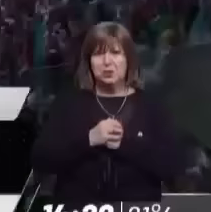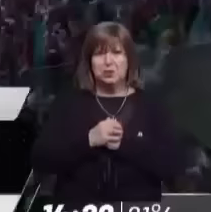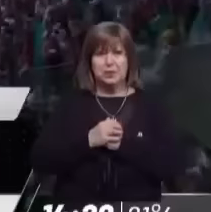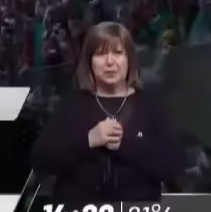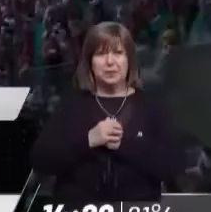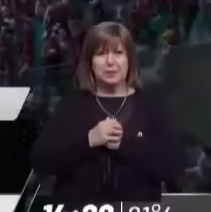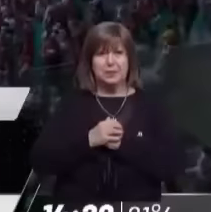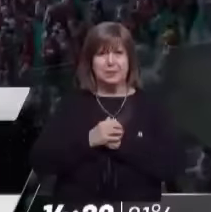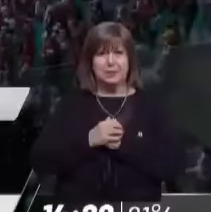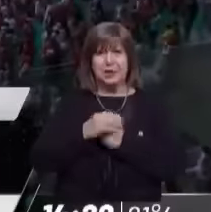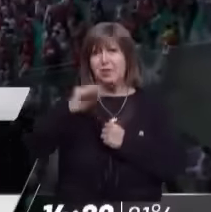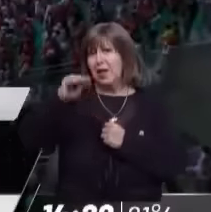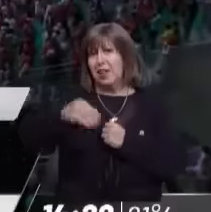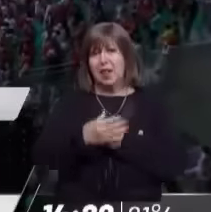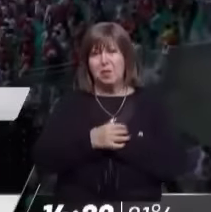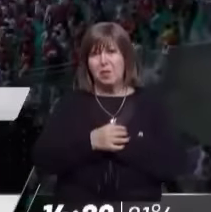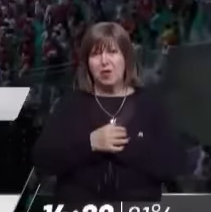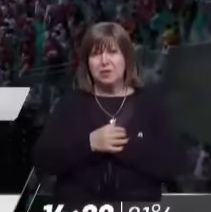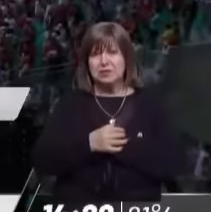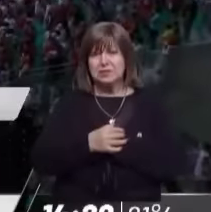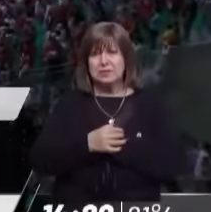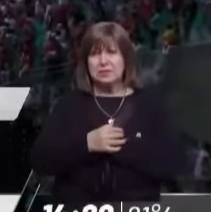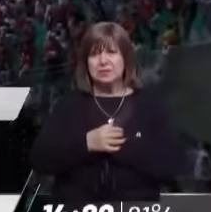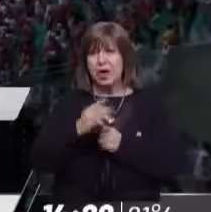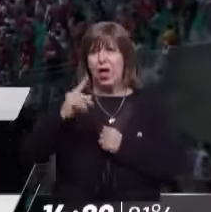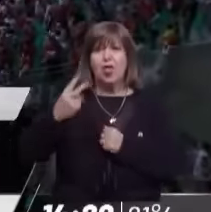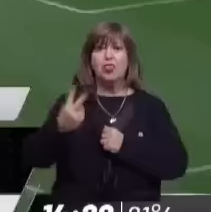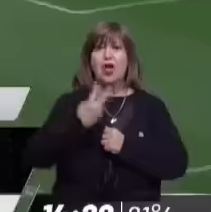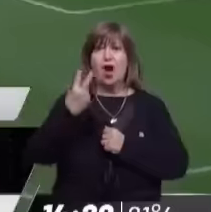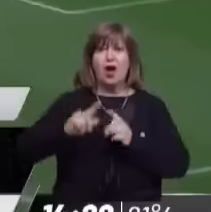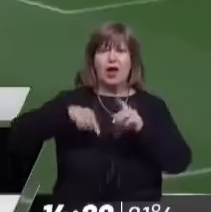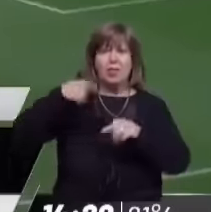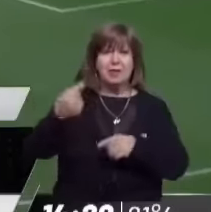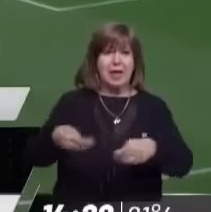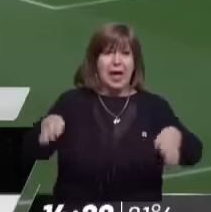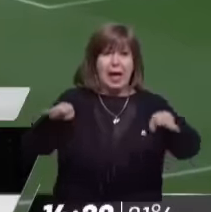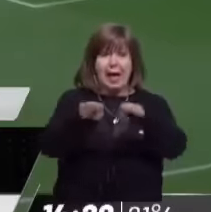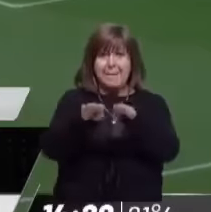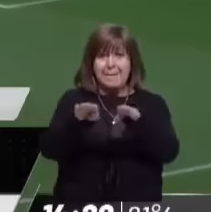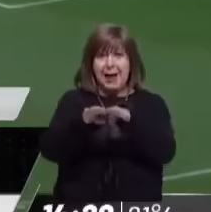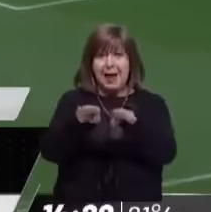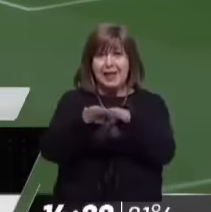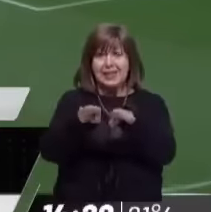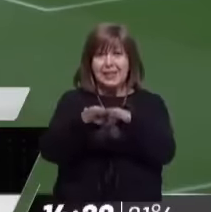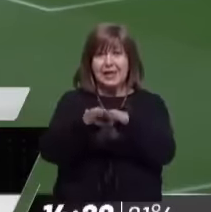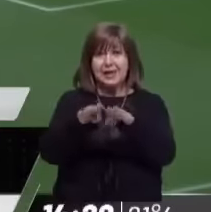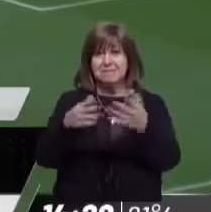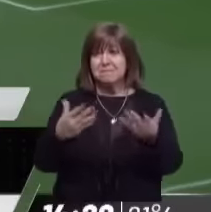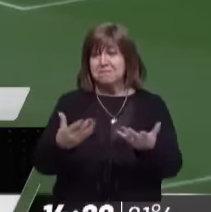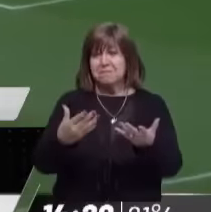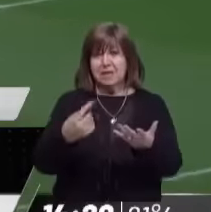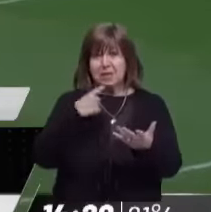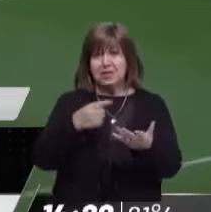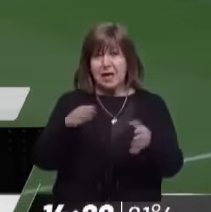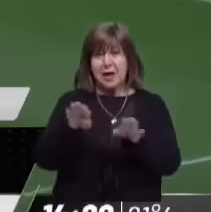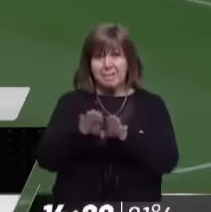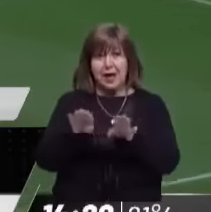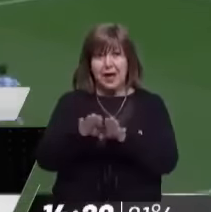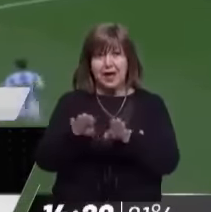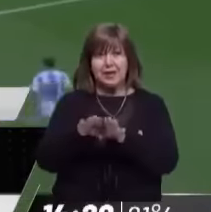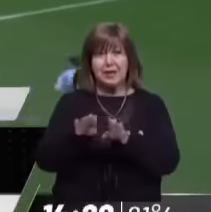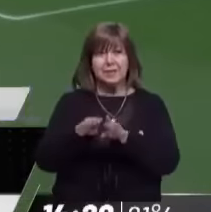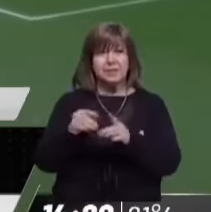todo dentro de la cancha. Sí, acá no. Te cambian un resultado 2 horas después. Es tremendo realmente, porque además en la previa del offside que